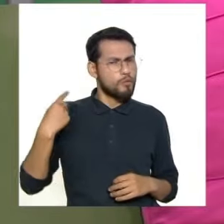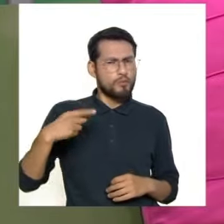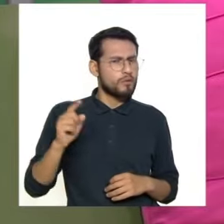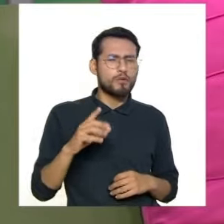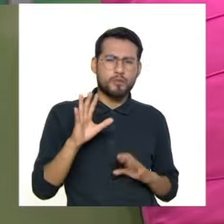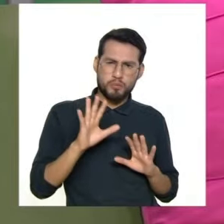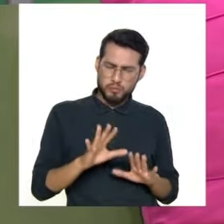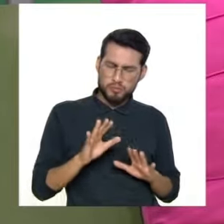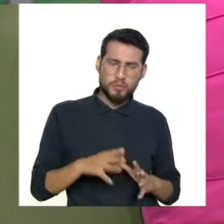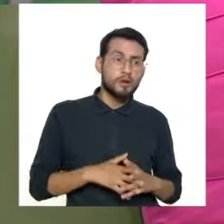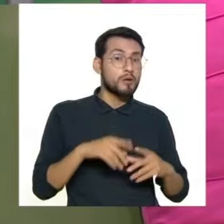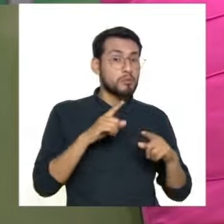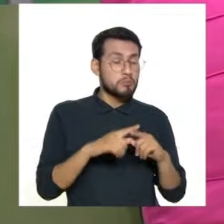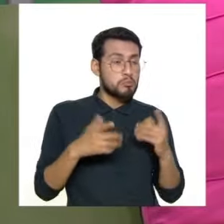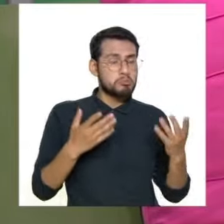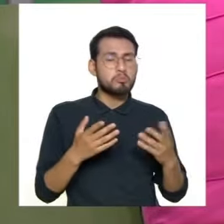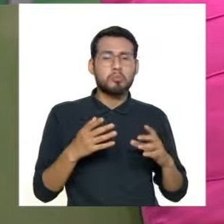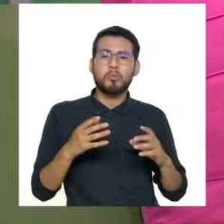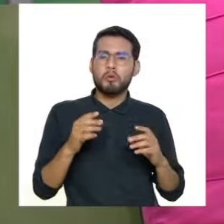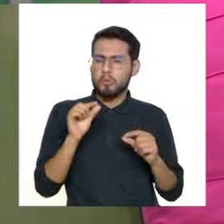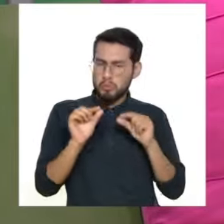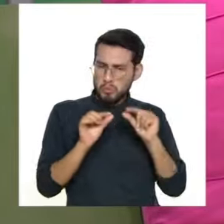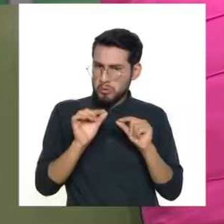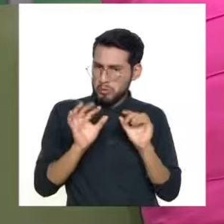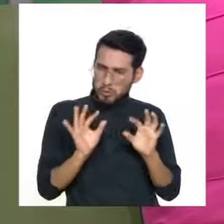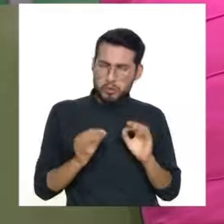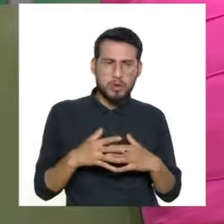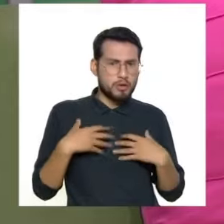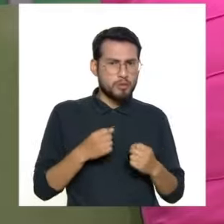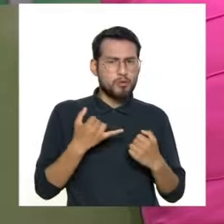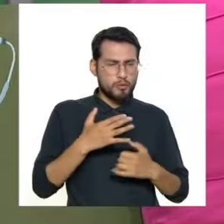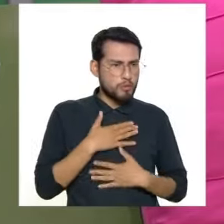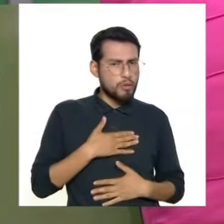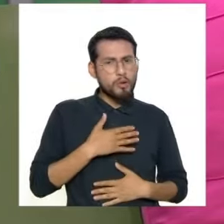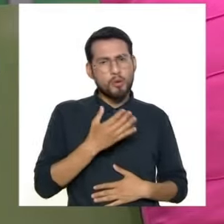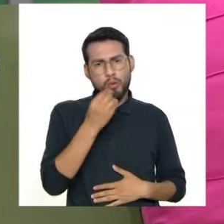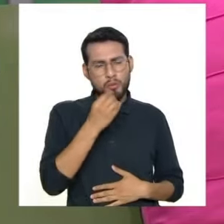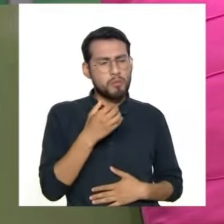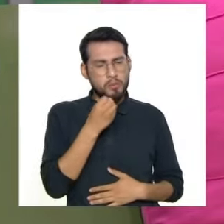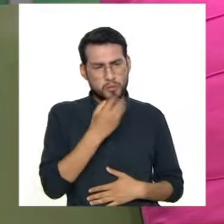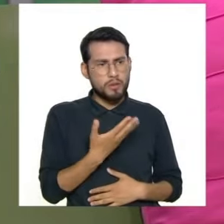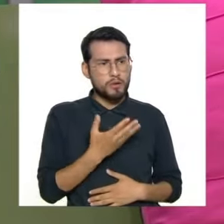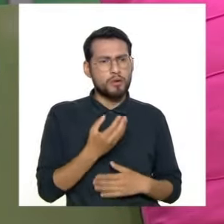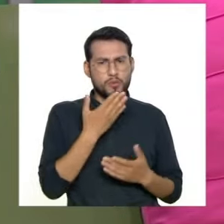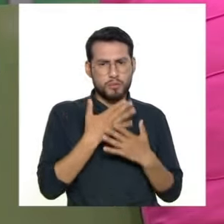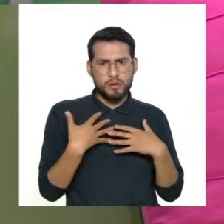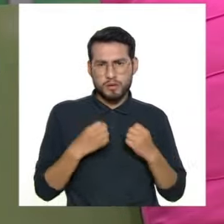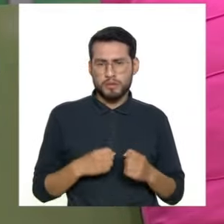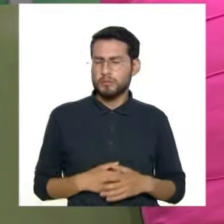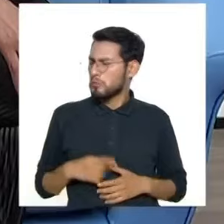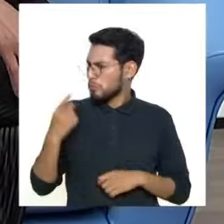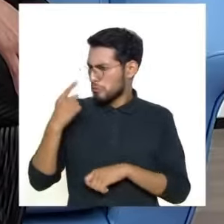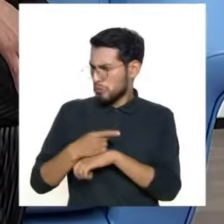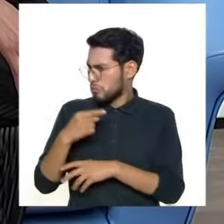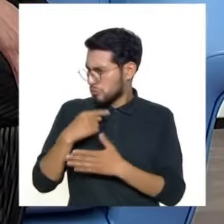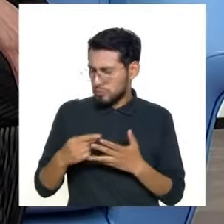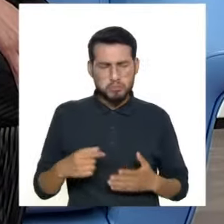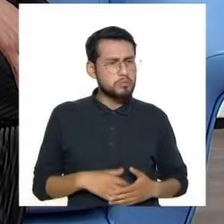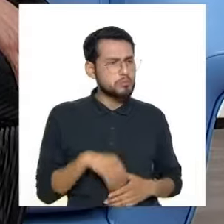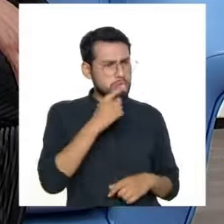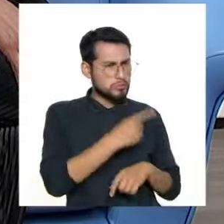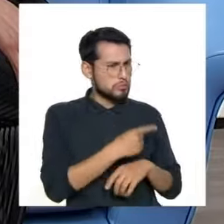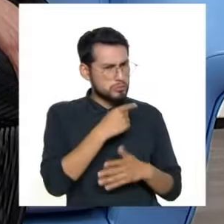eh pero social y es saludable yo creo que hasta para el espíritu no que también eso tiene que ver con una buena salud una vez a la semana o una vez a